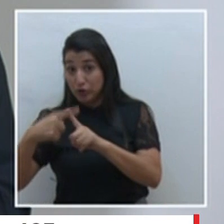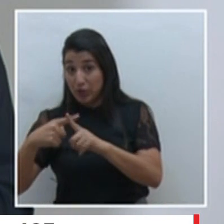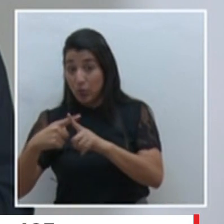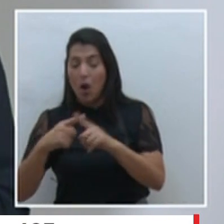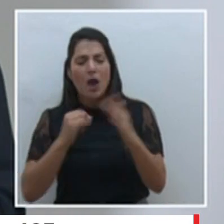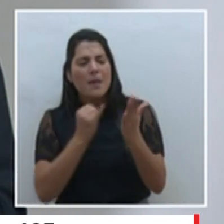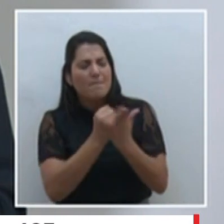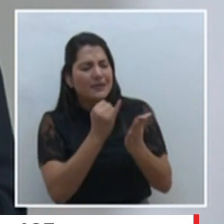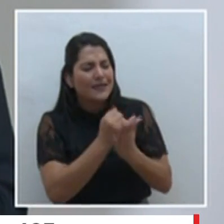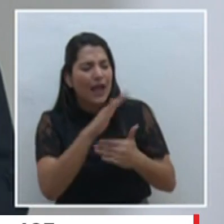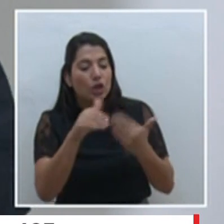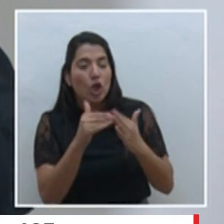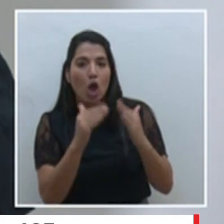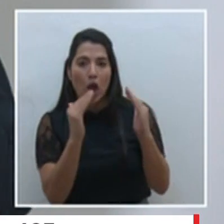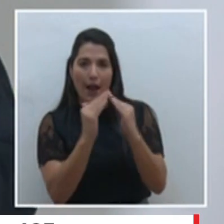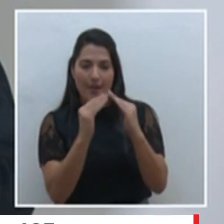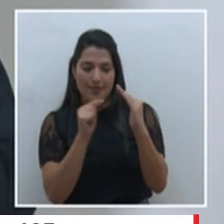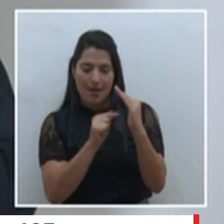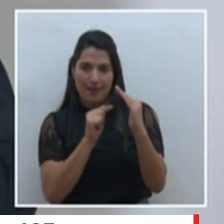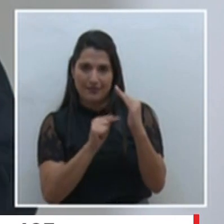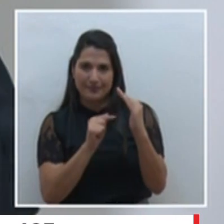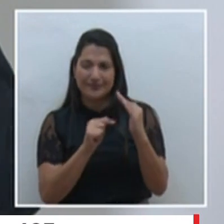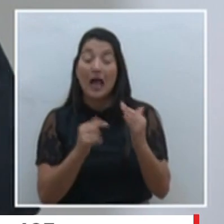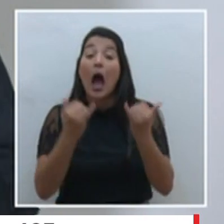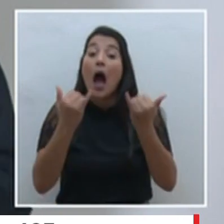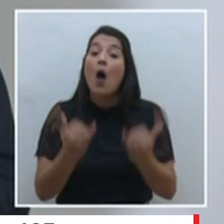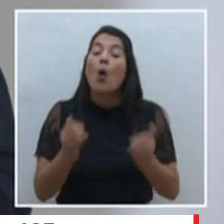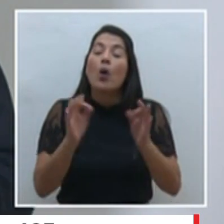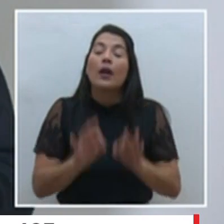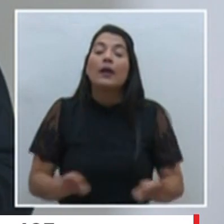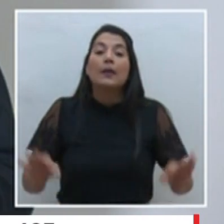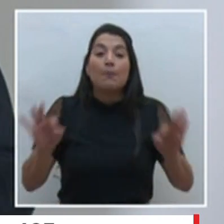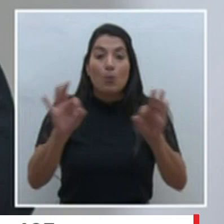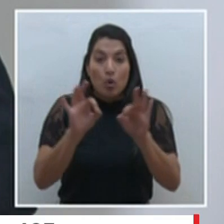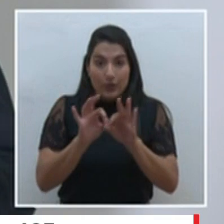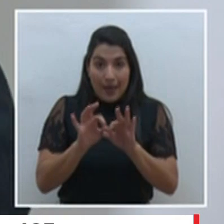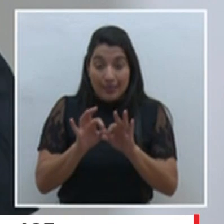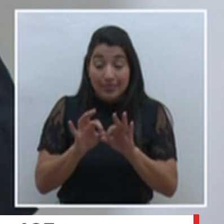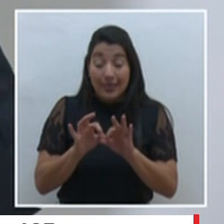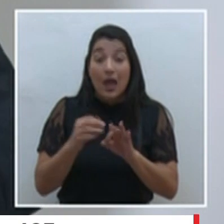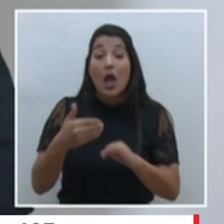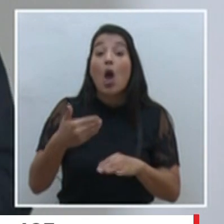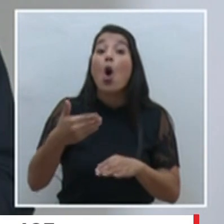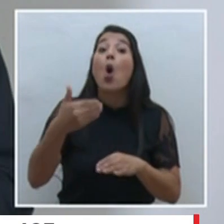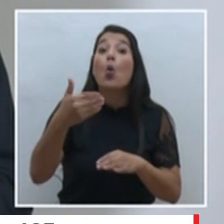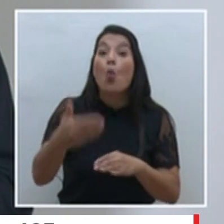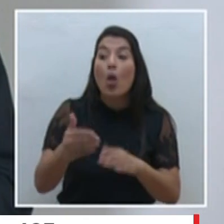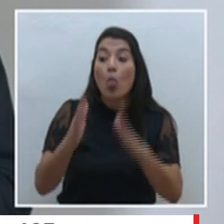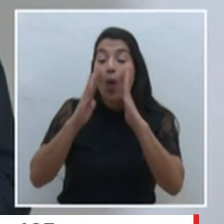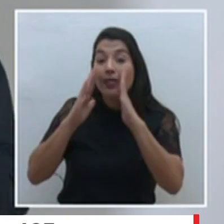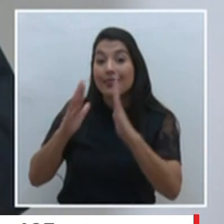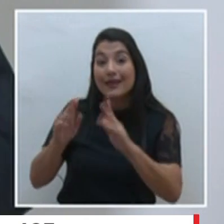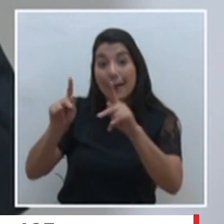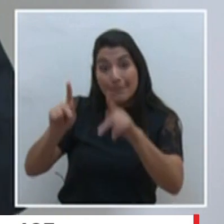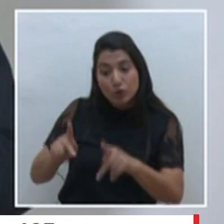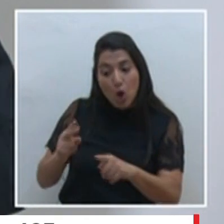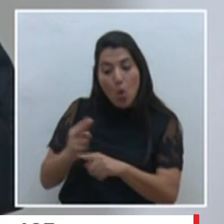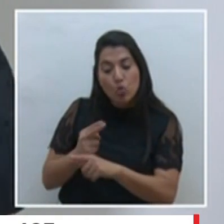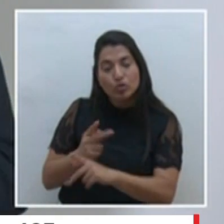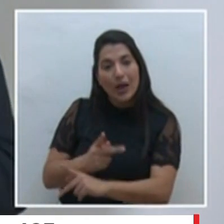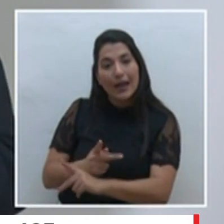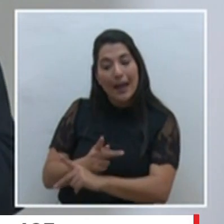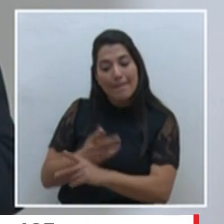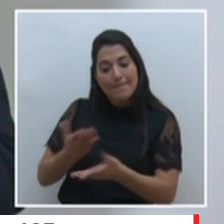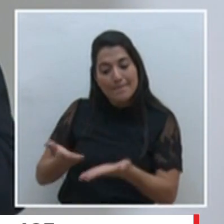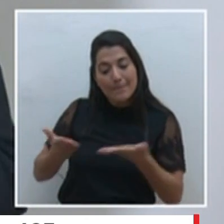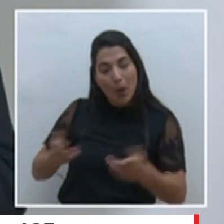Aquí lo importante es que el personal de salud, cuando está dando este tipo de atención, utiliza el equipo de protección personal necesario, y sobre todo en